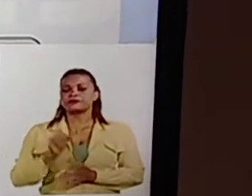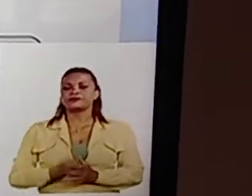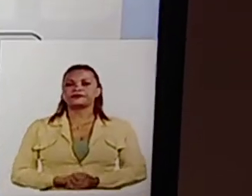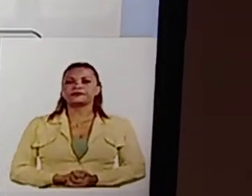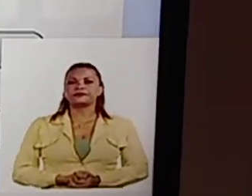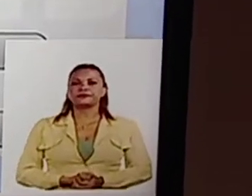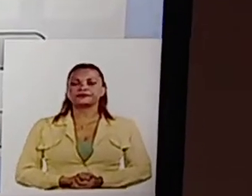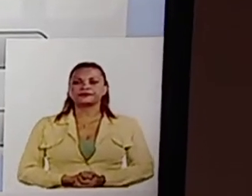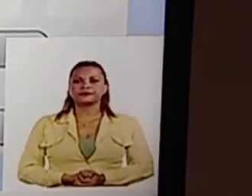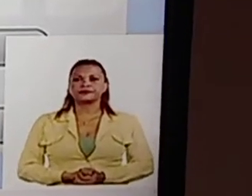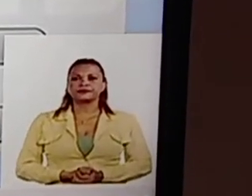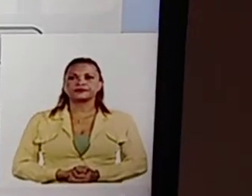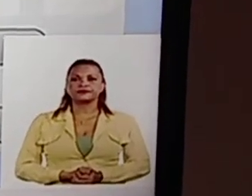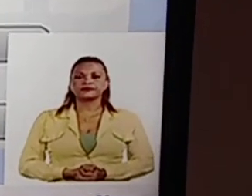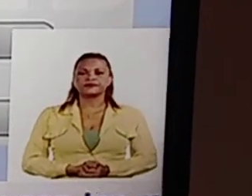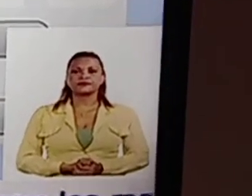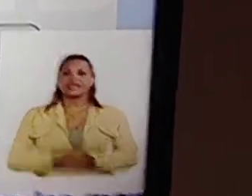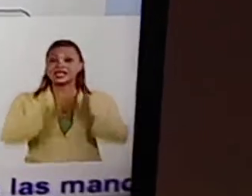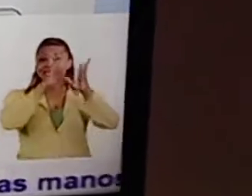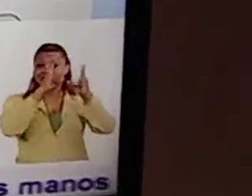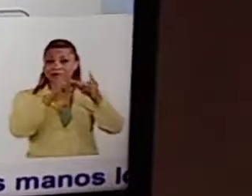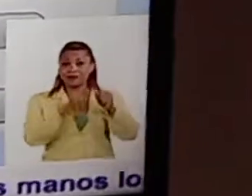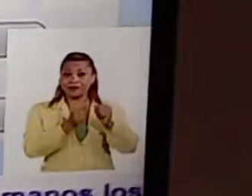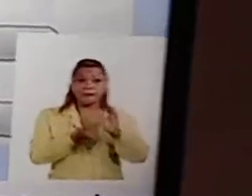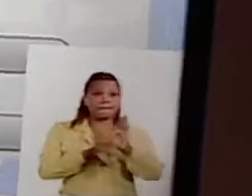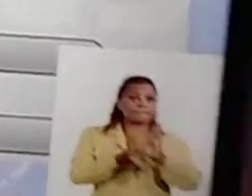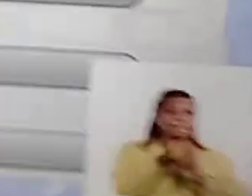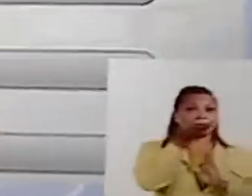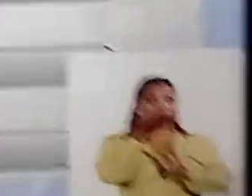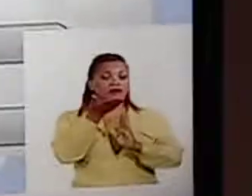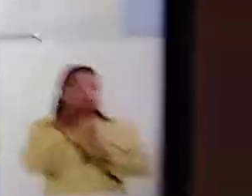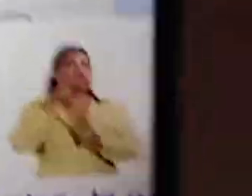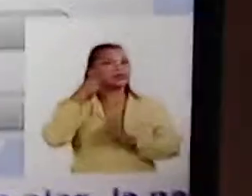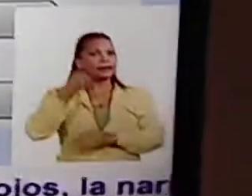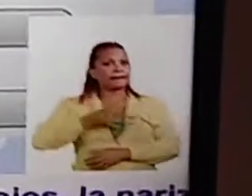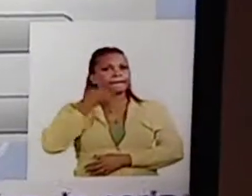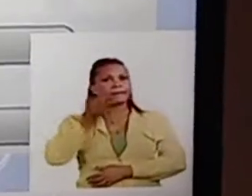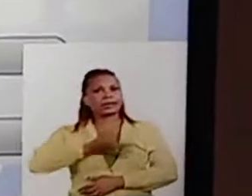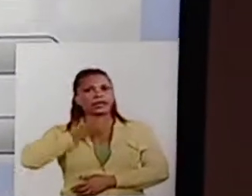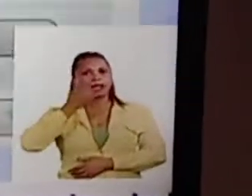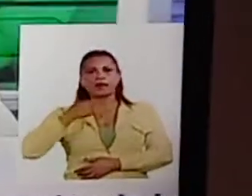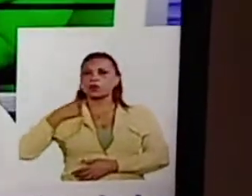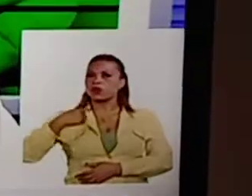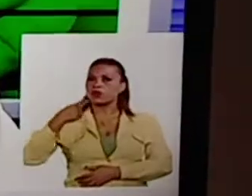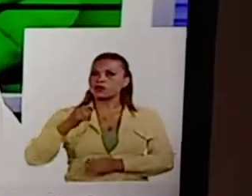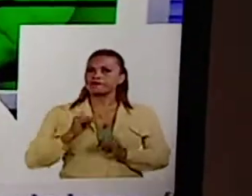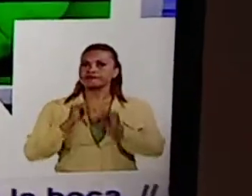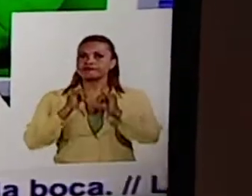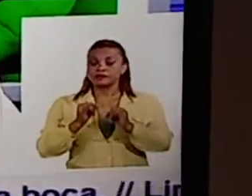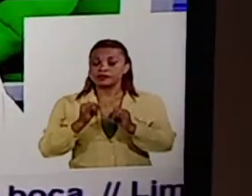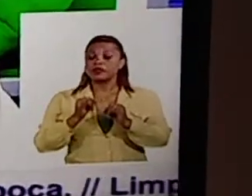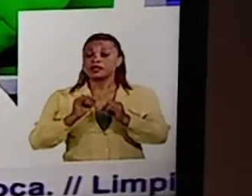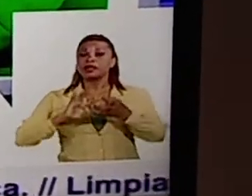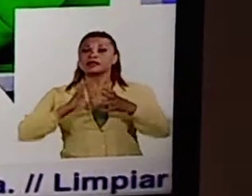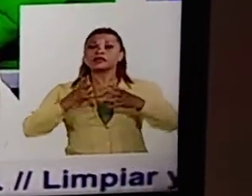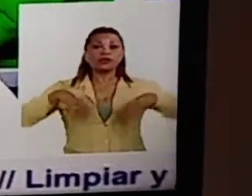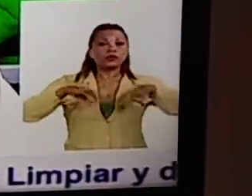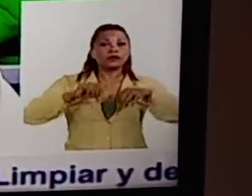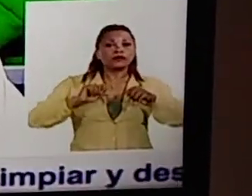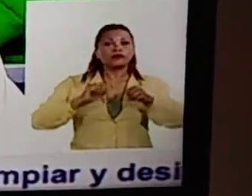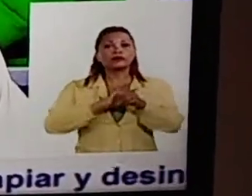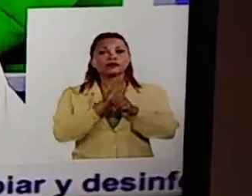3,38%. La cifra mayor, igual que todos los días que brindamos acá, por la complejidad epidemiológica en la provincia